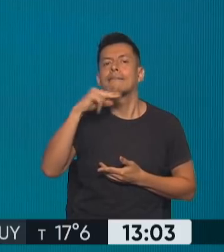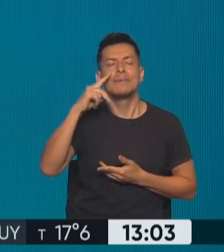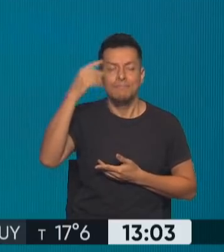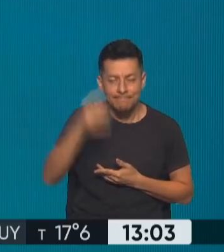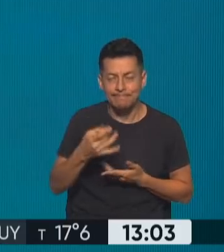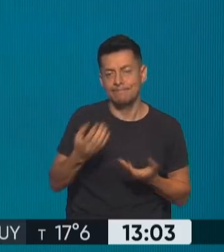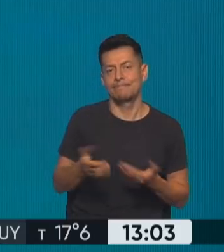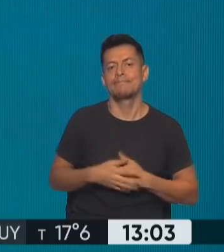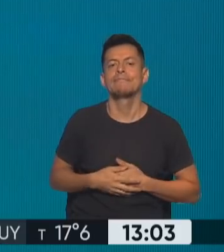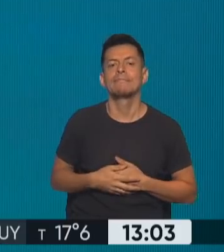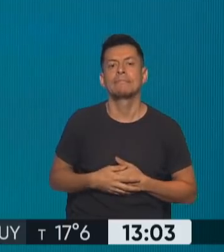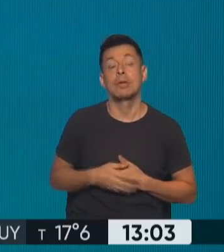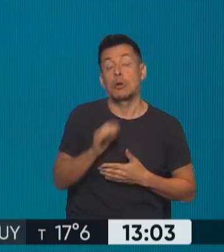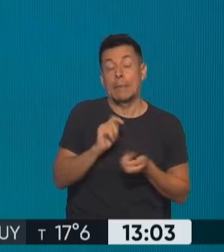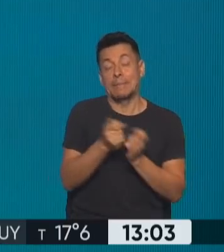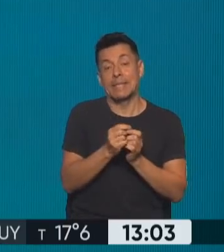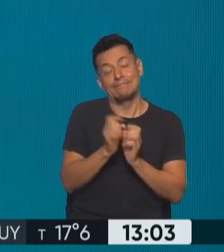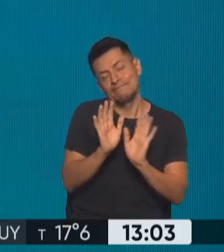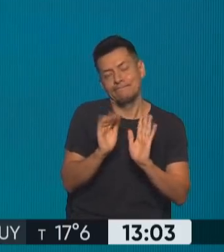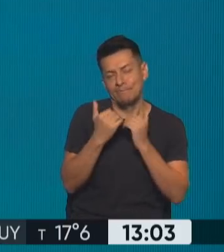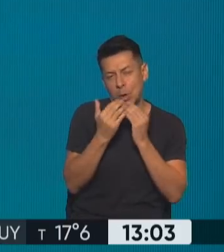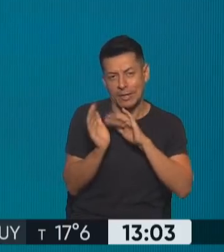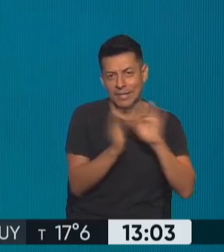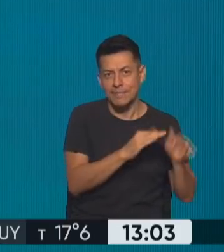perdón. Te he rebautizado, no importa.